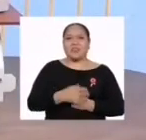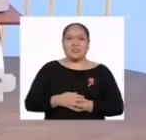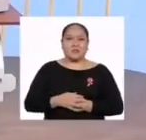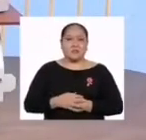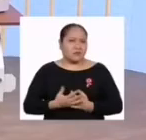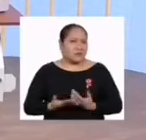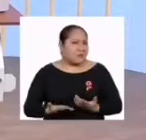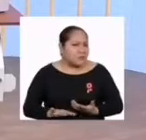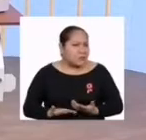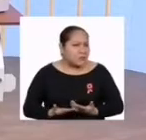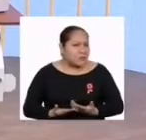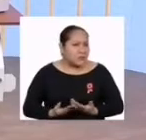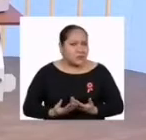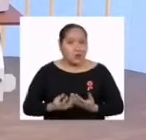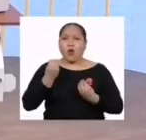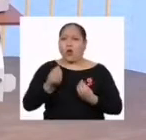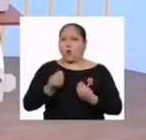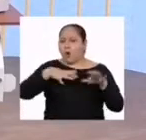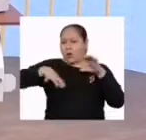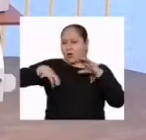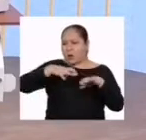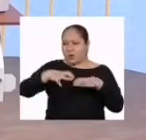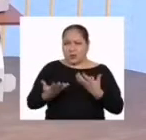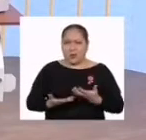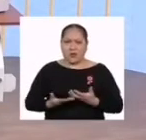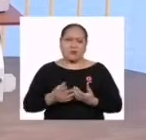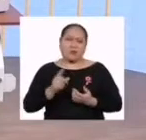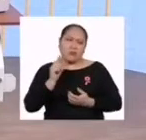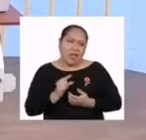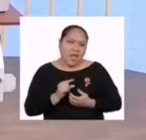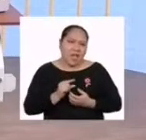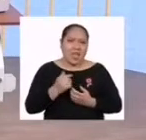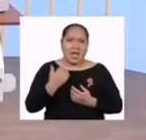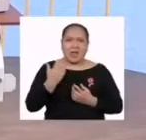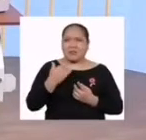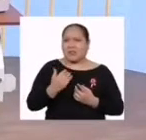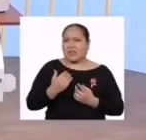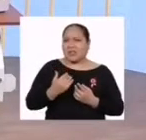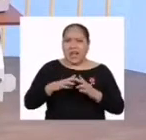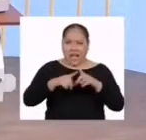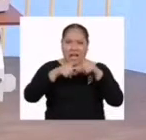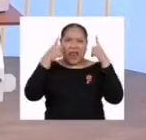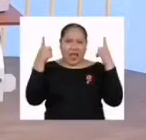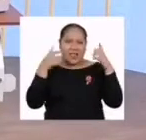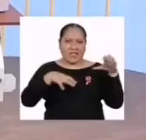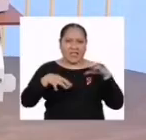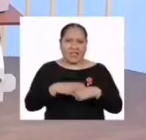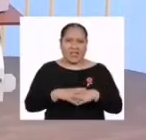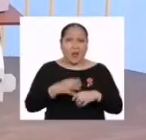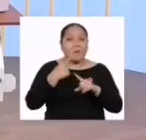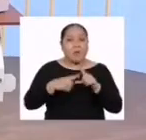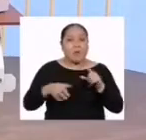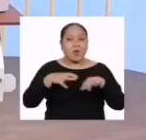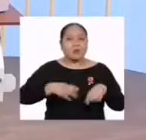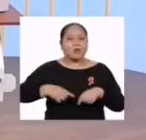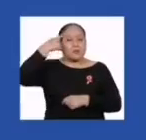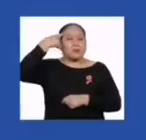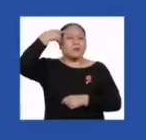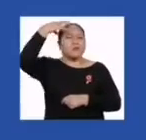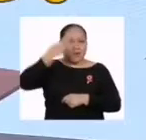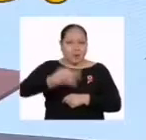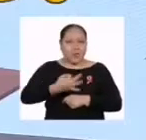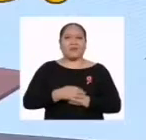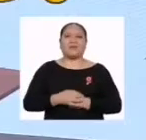¿Cómo? Con acciones pequeñas, medianas, grandes, no importa, pero haciéndolas a conciencia.